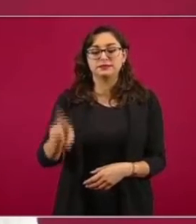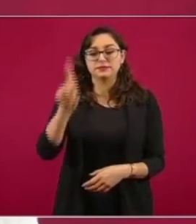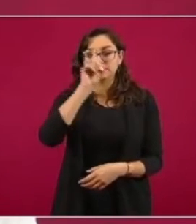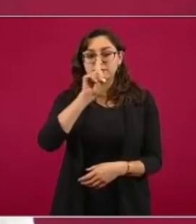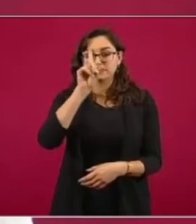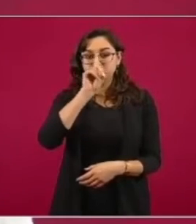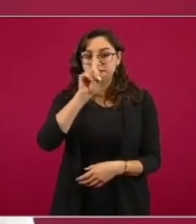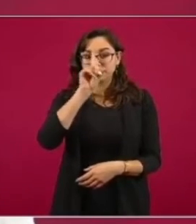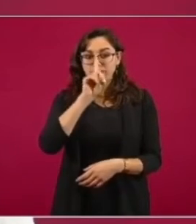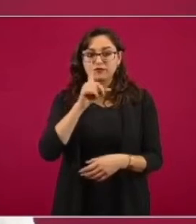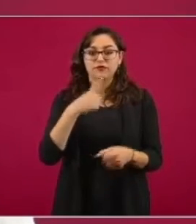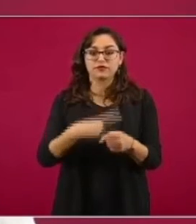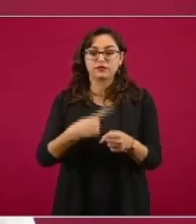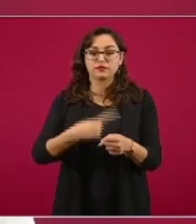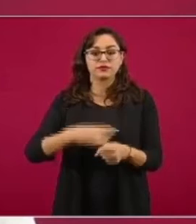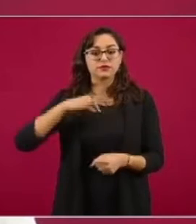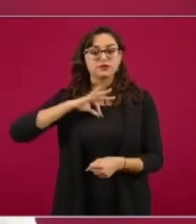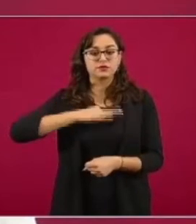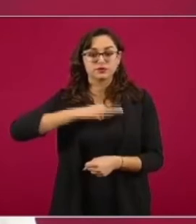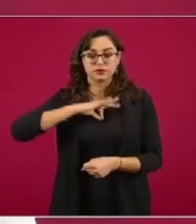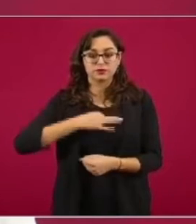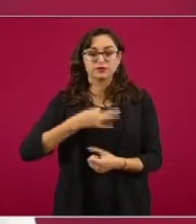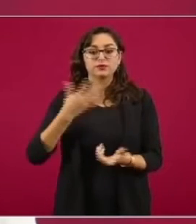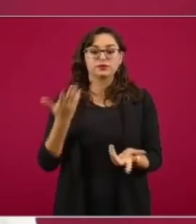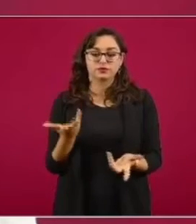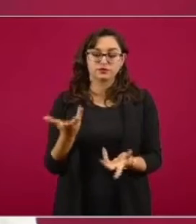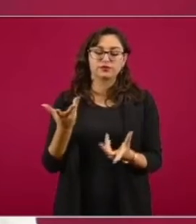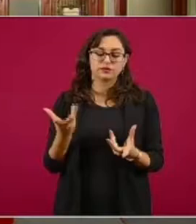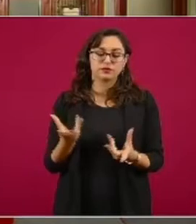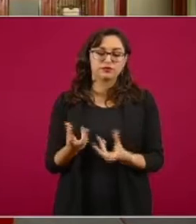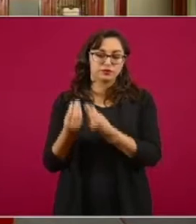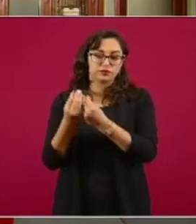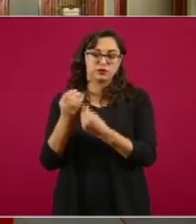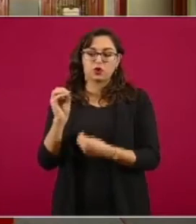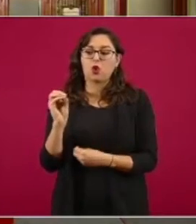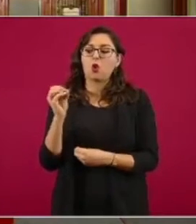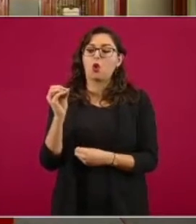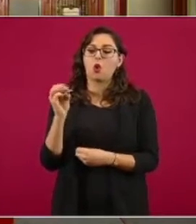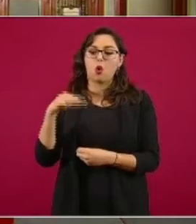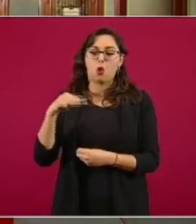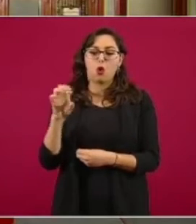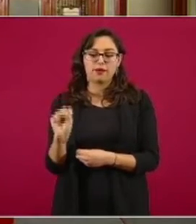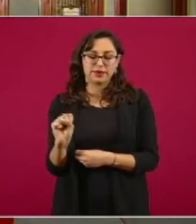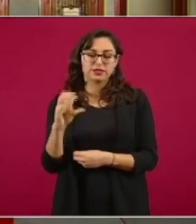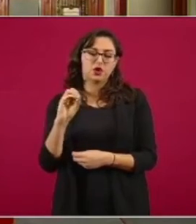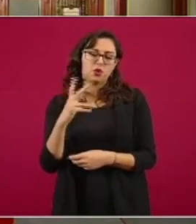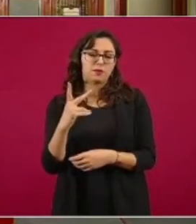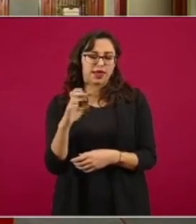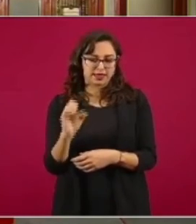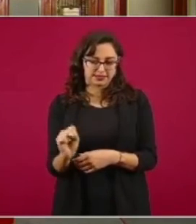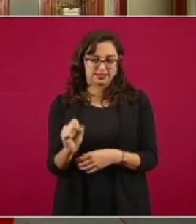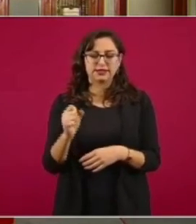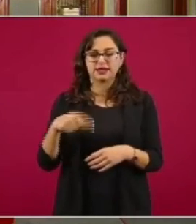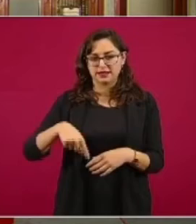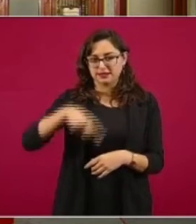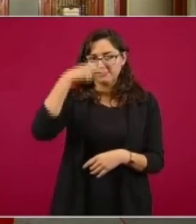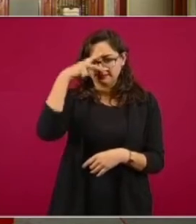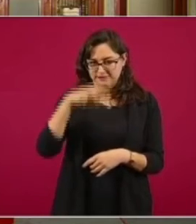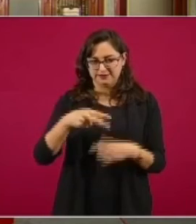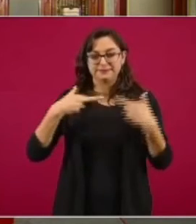infecciosas de la Organización Mundial de la Salud, Organización Panamericana de la Salud en México. Bienvenida, María de